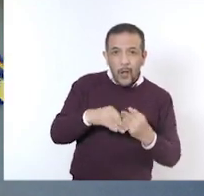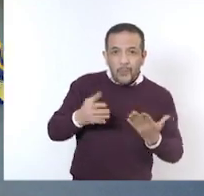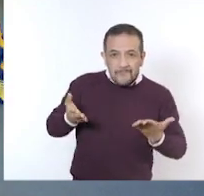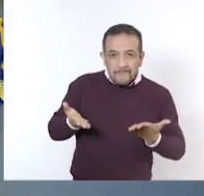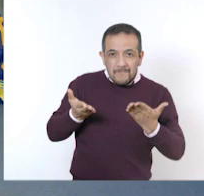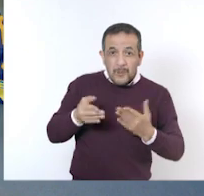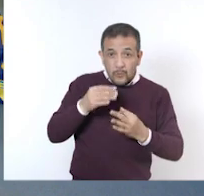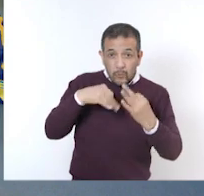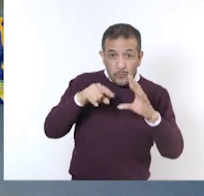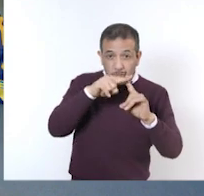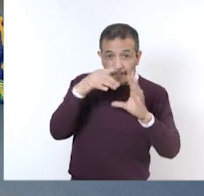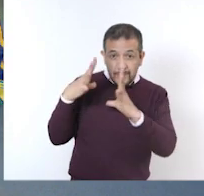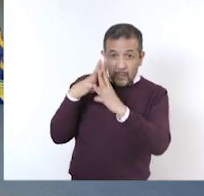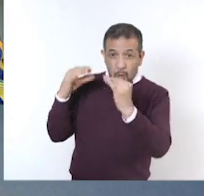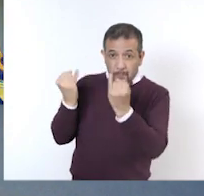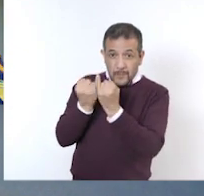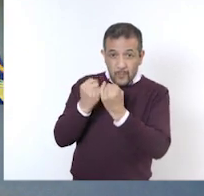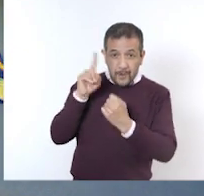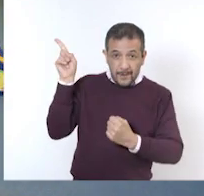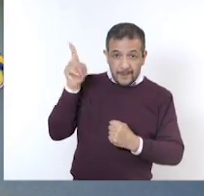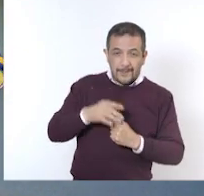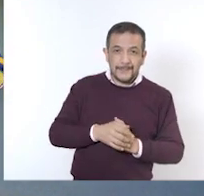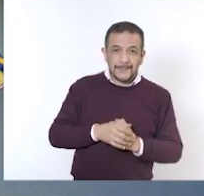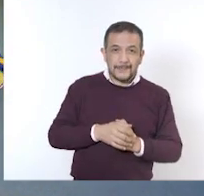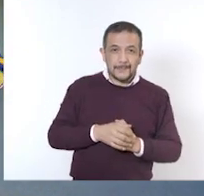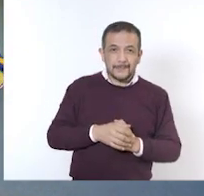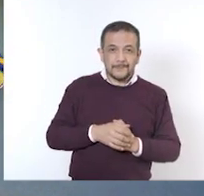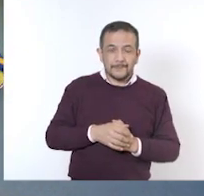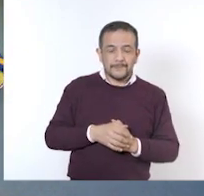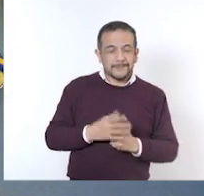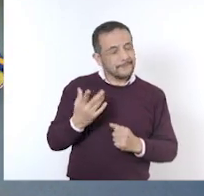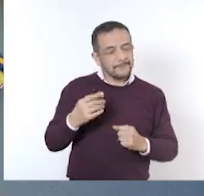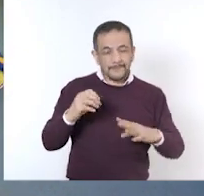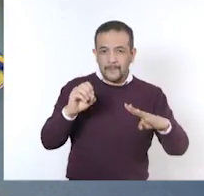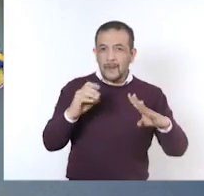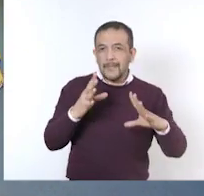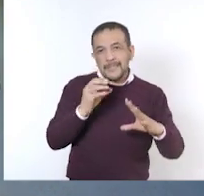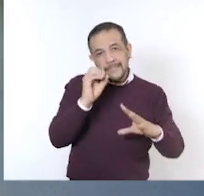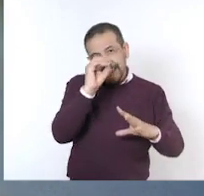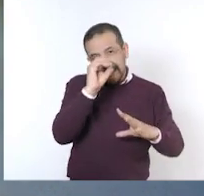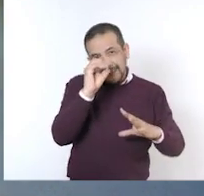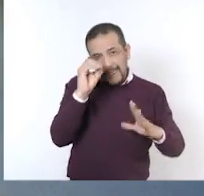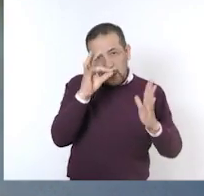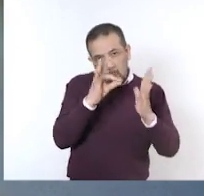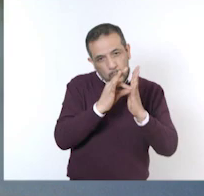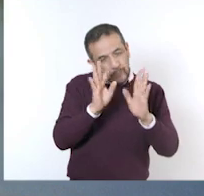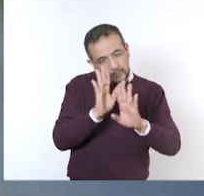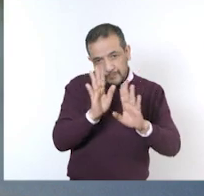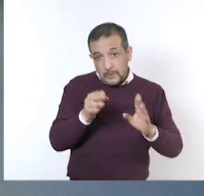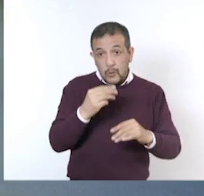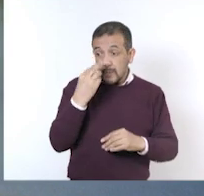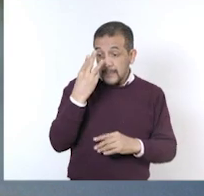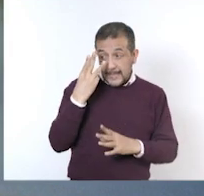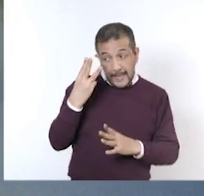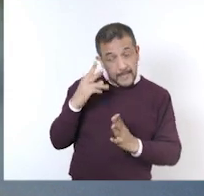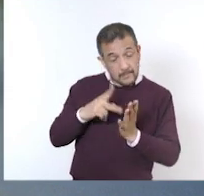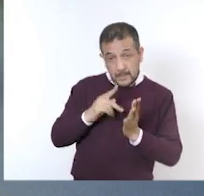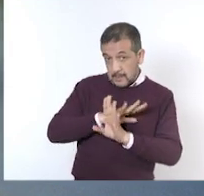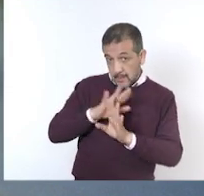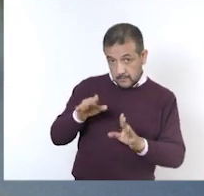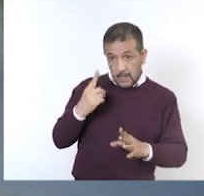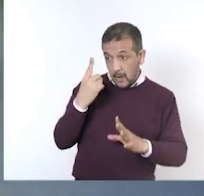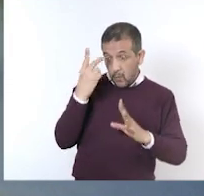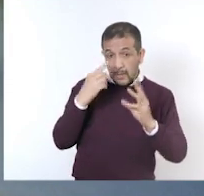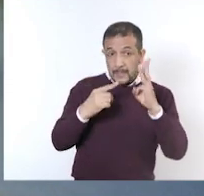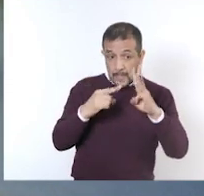todos número. Con Jesús. Hágalo junto con él. Va. ¡Uy! 0 puntos. 0 puntos. Son 3 tiros, ¿verdad? 3 tiros. Muy